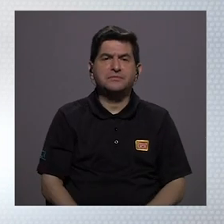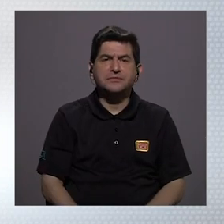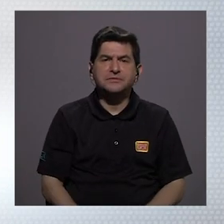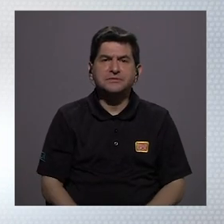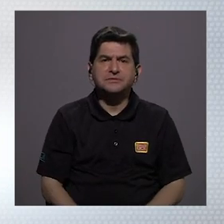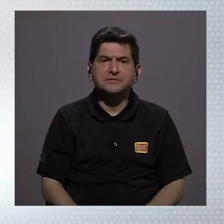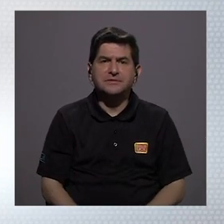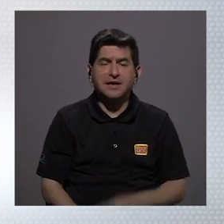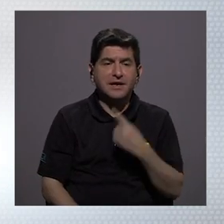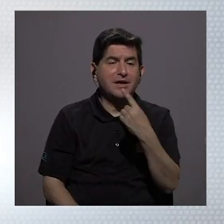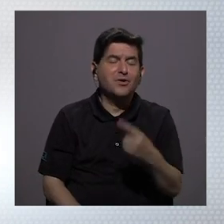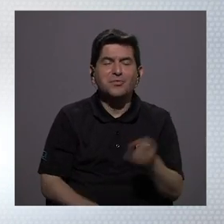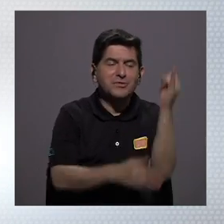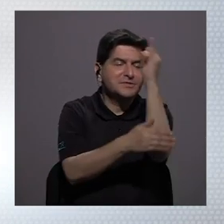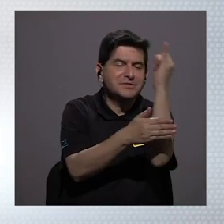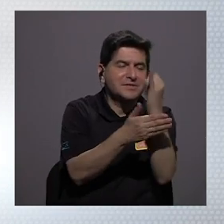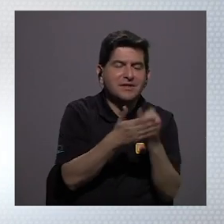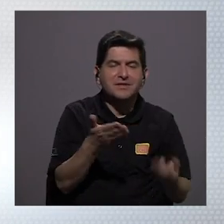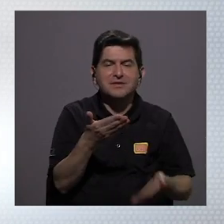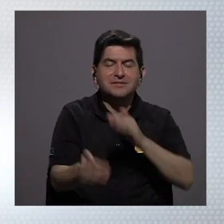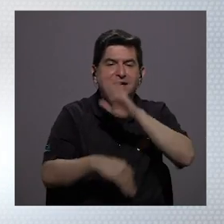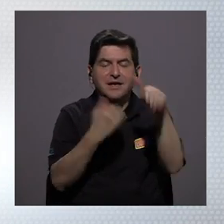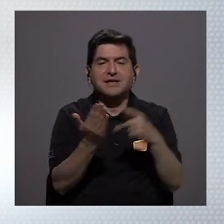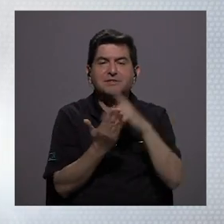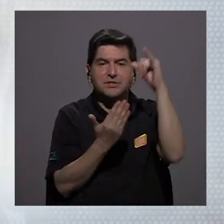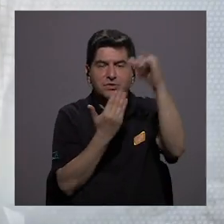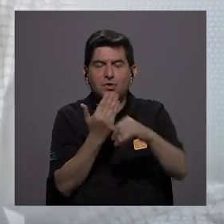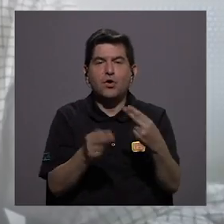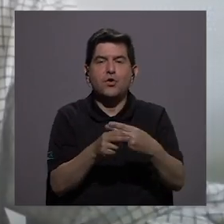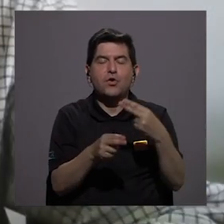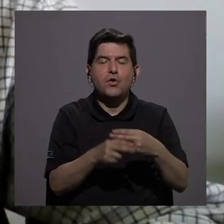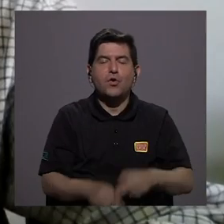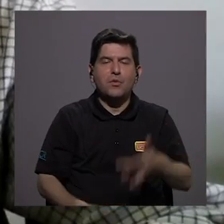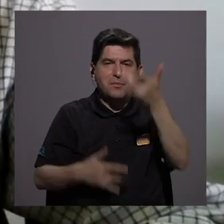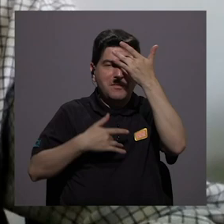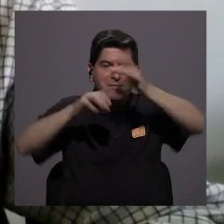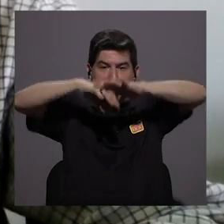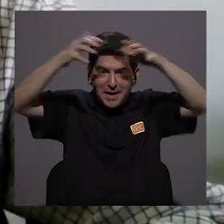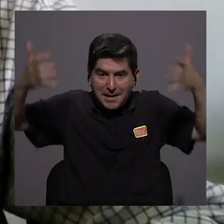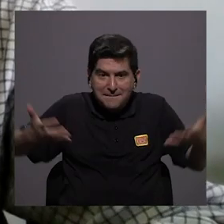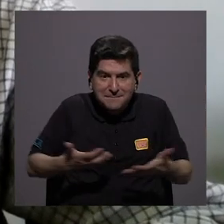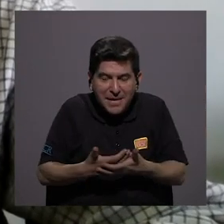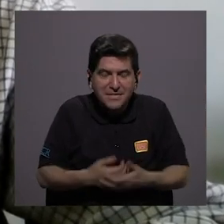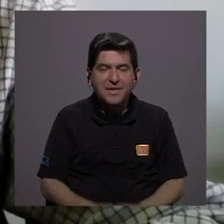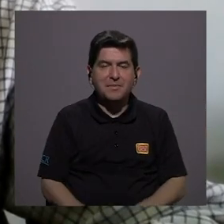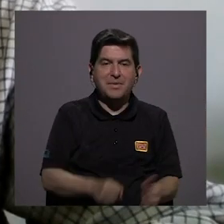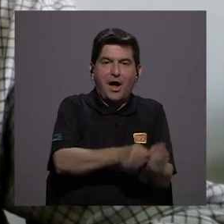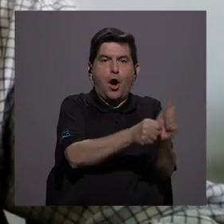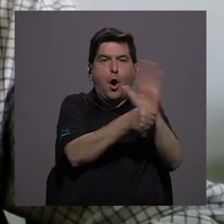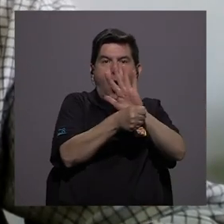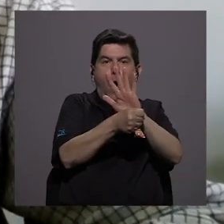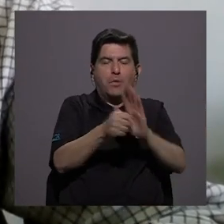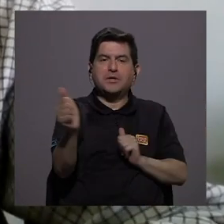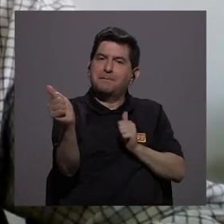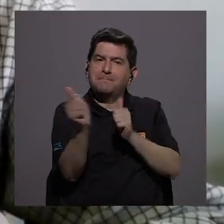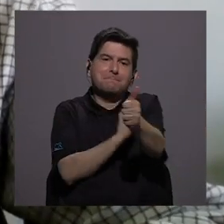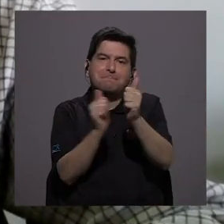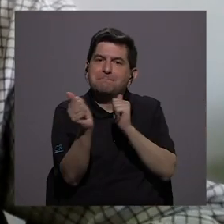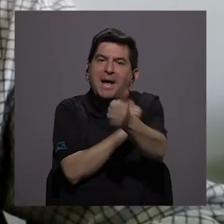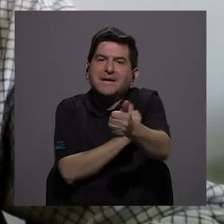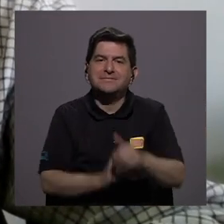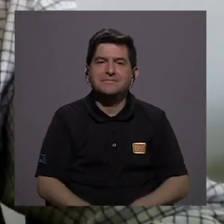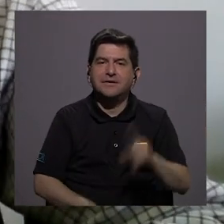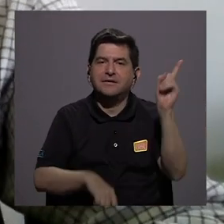le dicen, ahora, como dicen en caricatura, casi cualquier proyecto que lleve el nombre pandemia y COVID